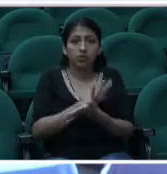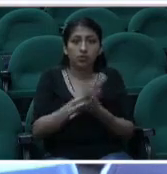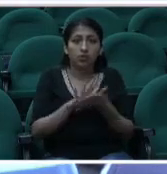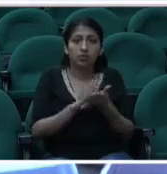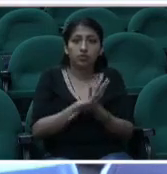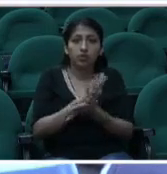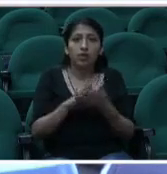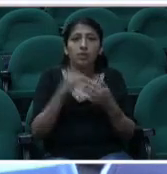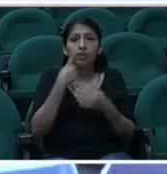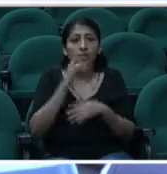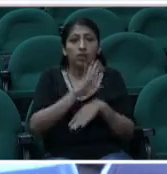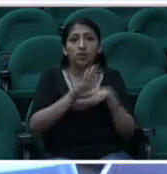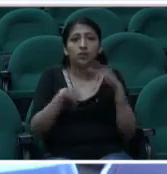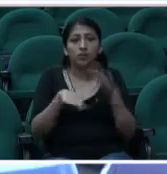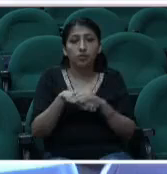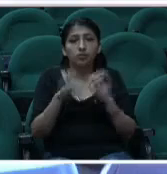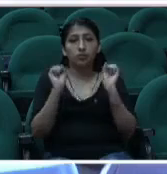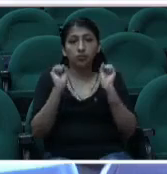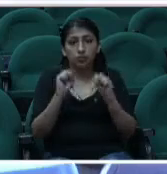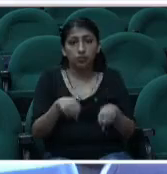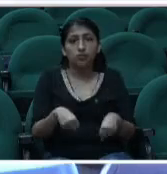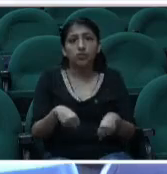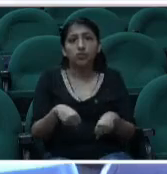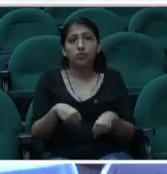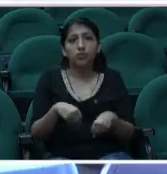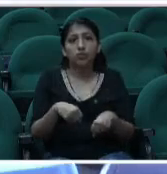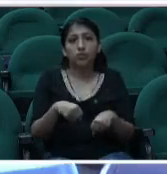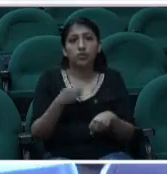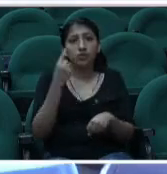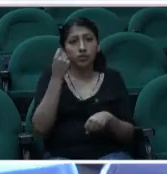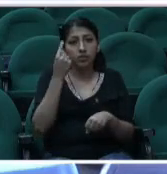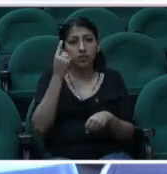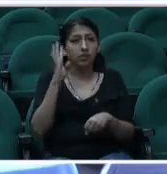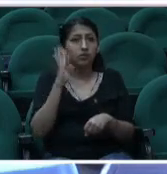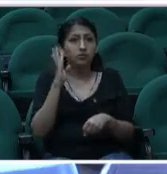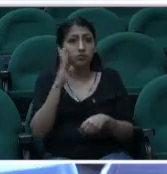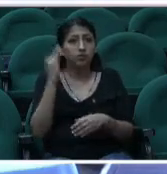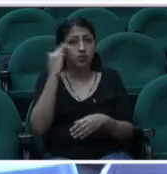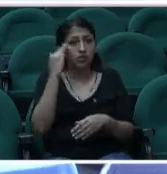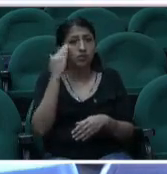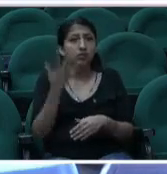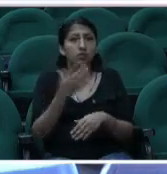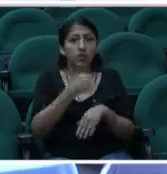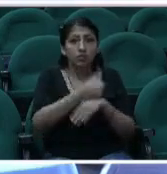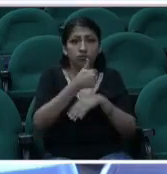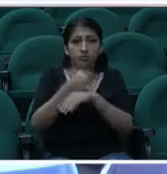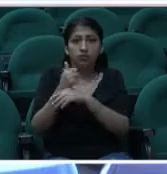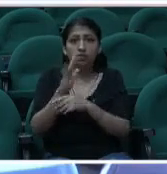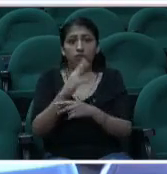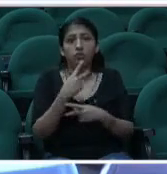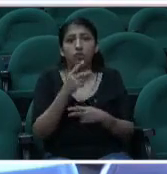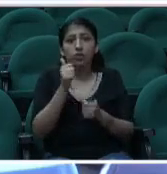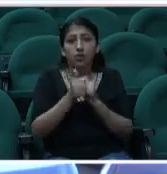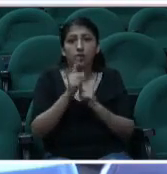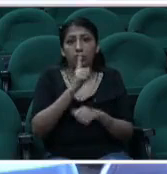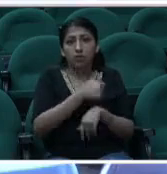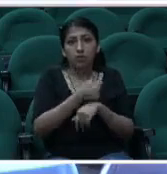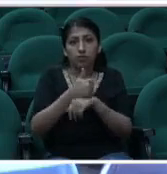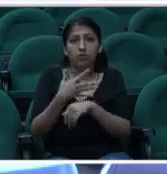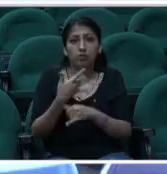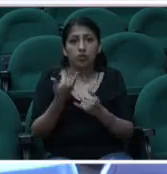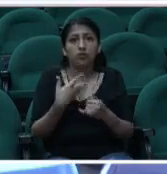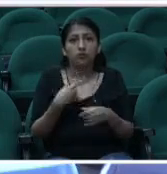señas para que todos y todas puedan entender escuchar y saber la propuesta que tiene cada uno de los candidatos que hoy